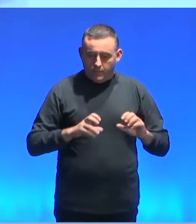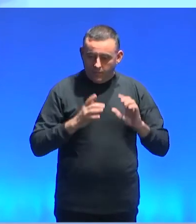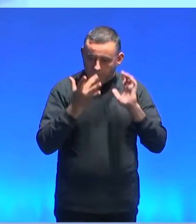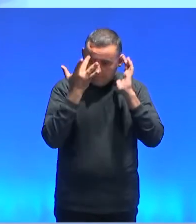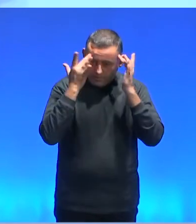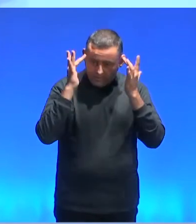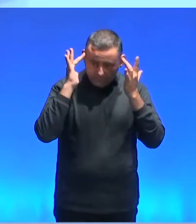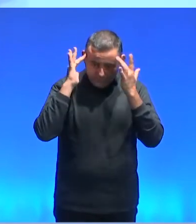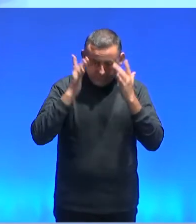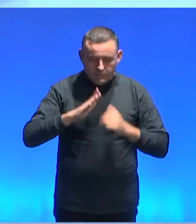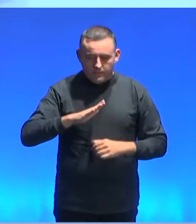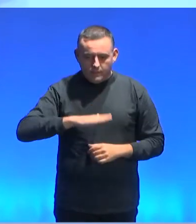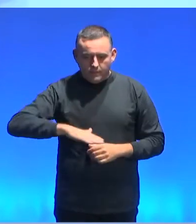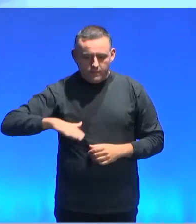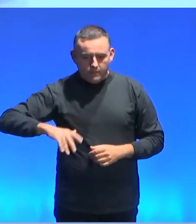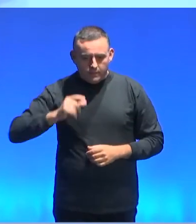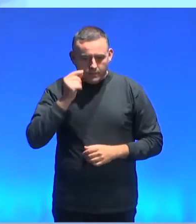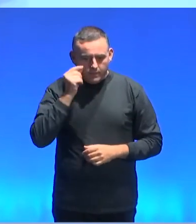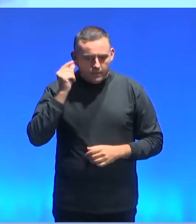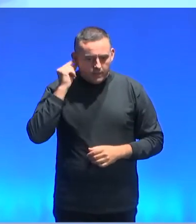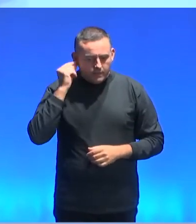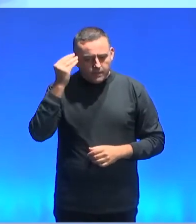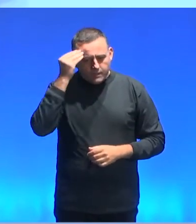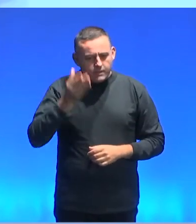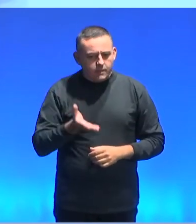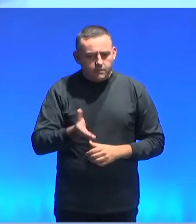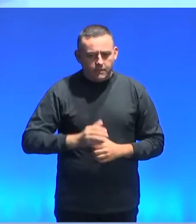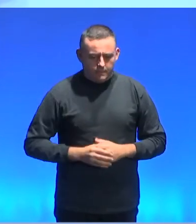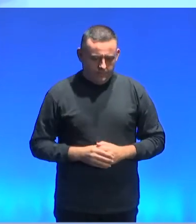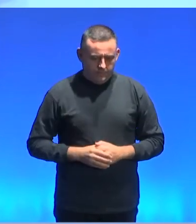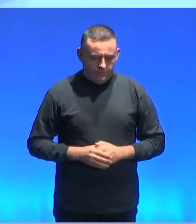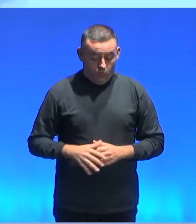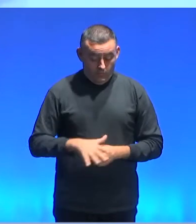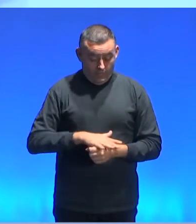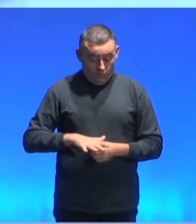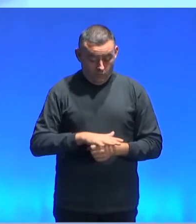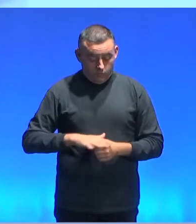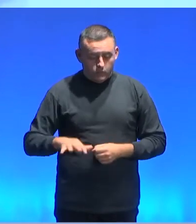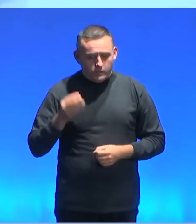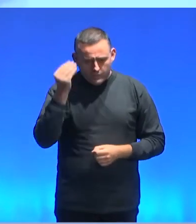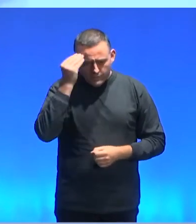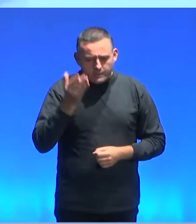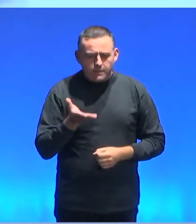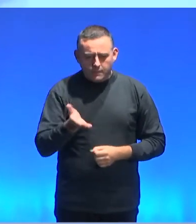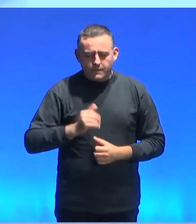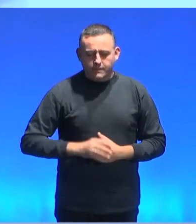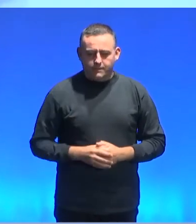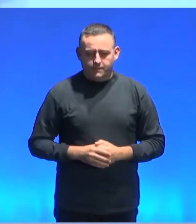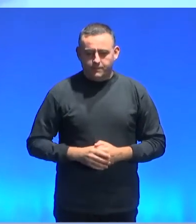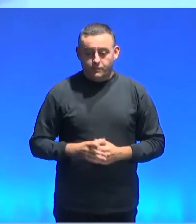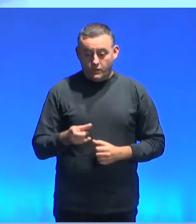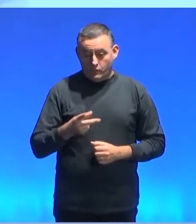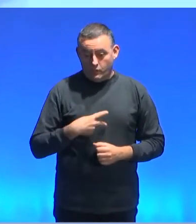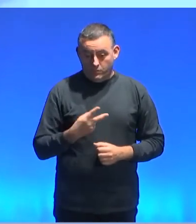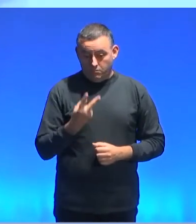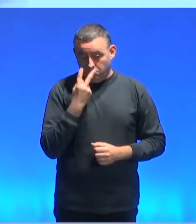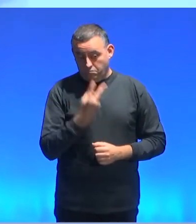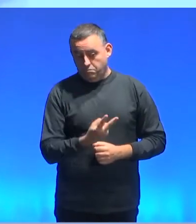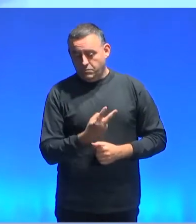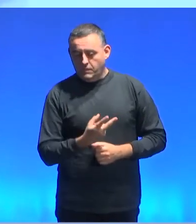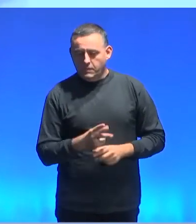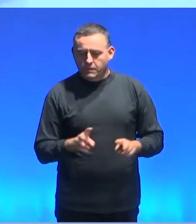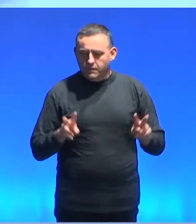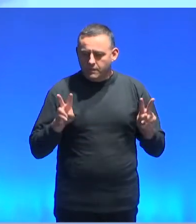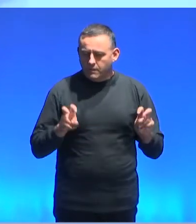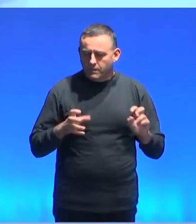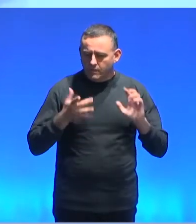que conforman en sus respectivas zonas de barrios o como, en fin, de casal. ¿Cómo ven ellos y ellas las fallas? ¿Qué es lo que